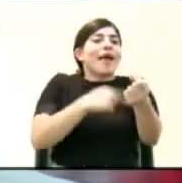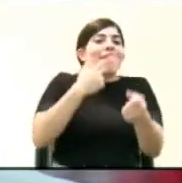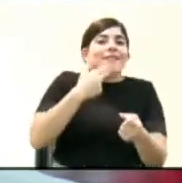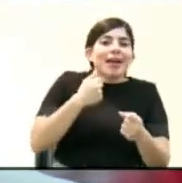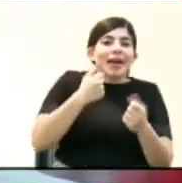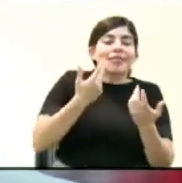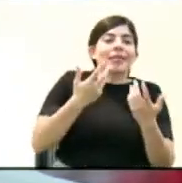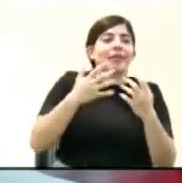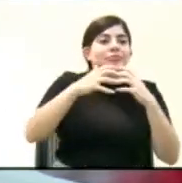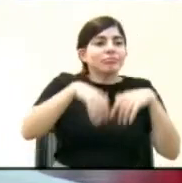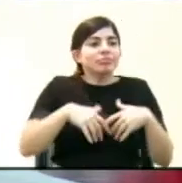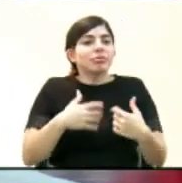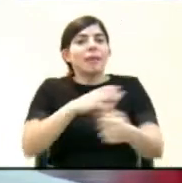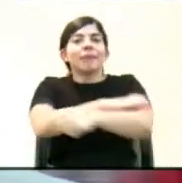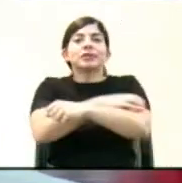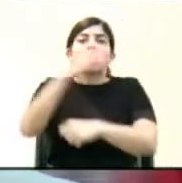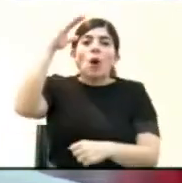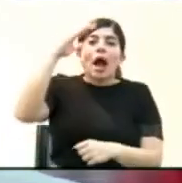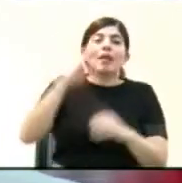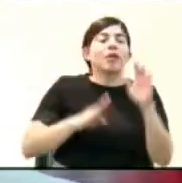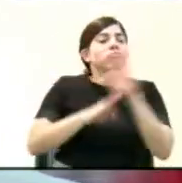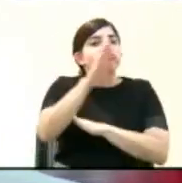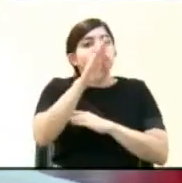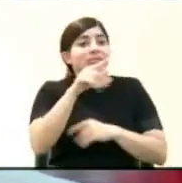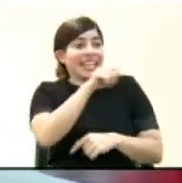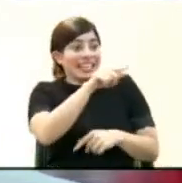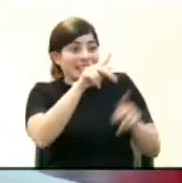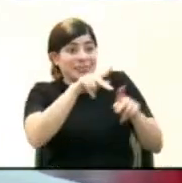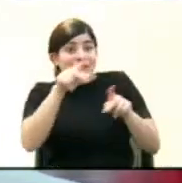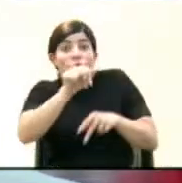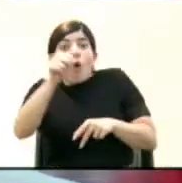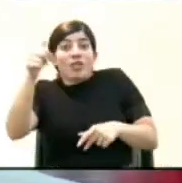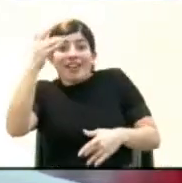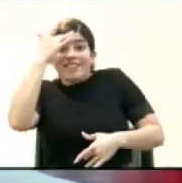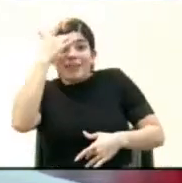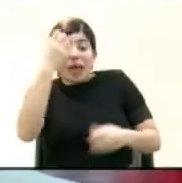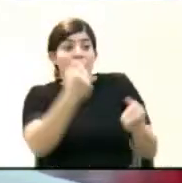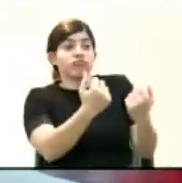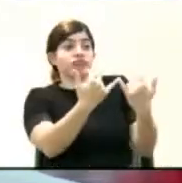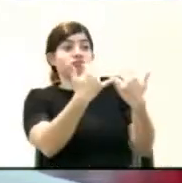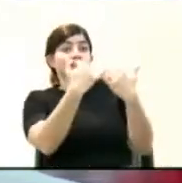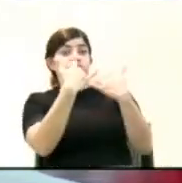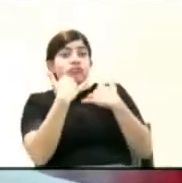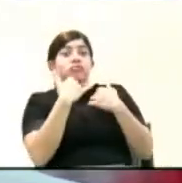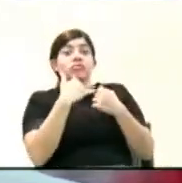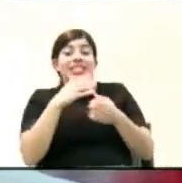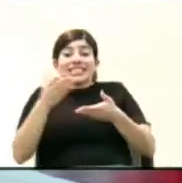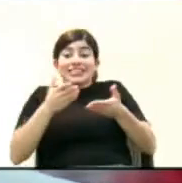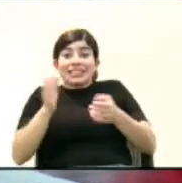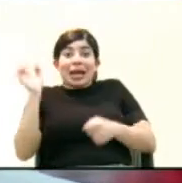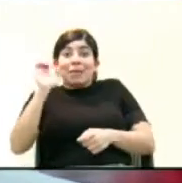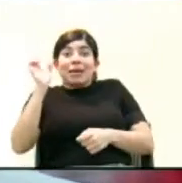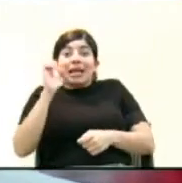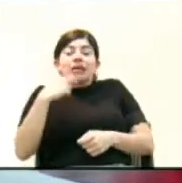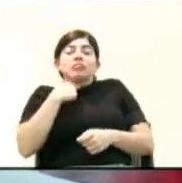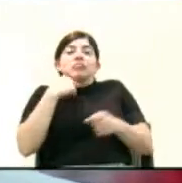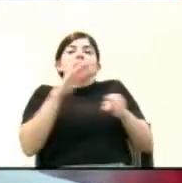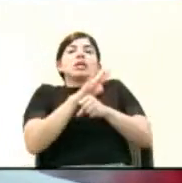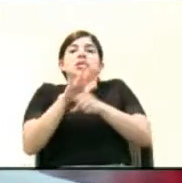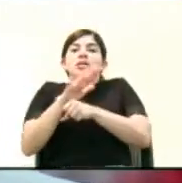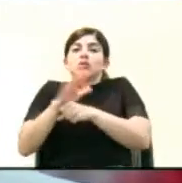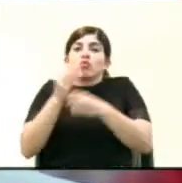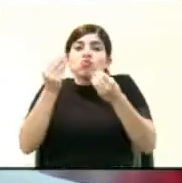diabéticos, hipertensos, y eso está saturando los servicios de emergencia en muchos centros de salud, desafortunadamente.